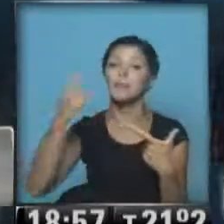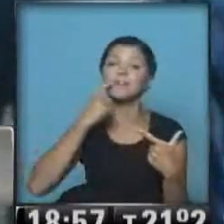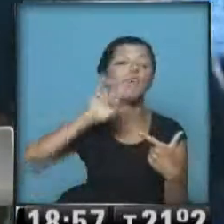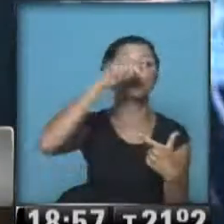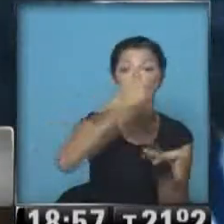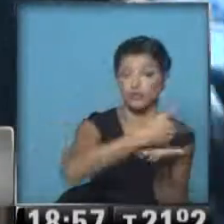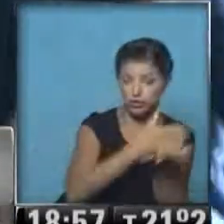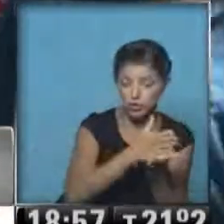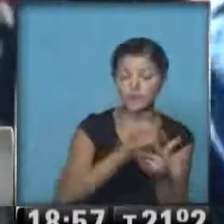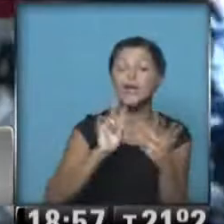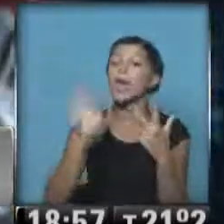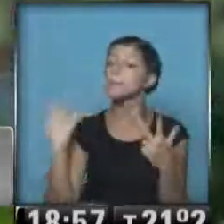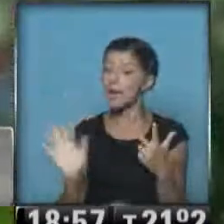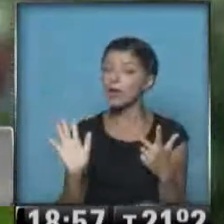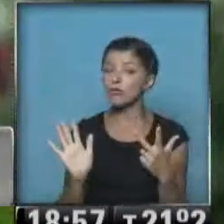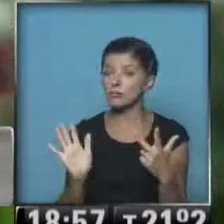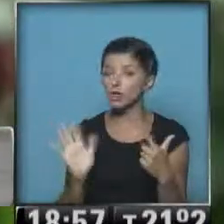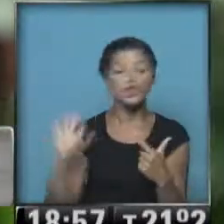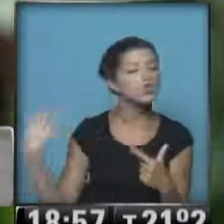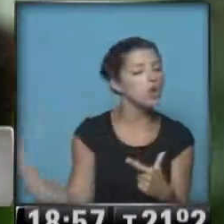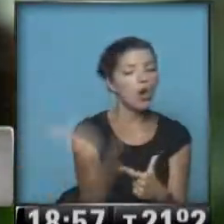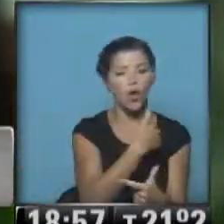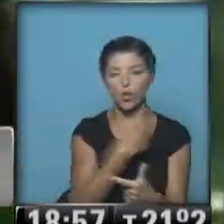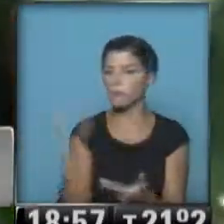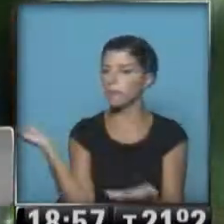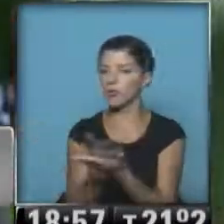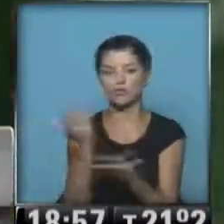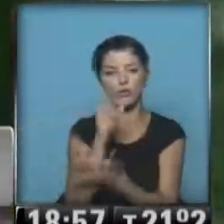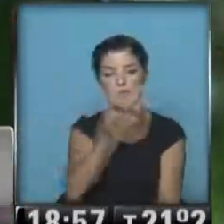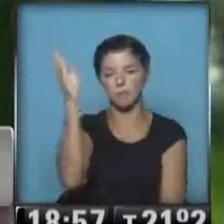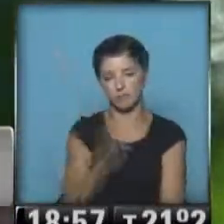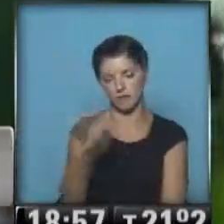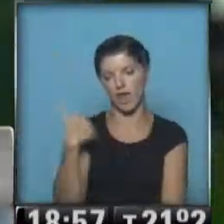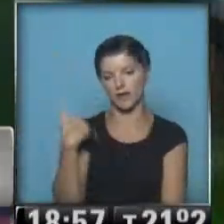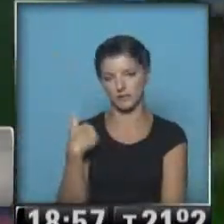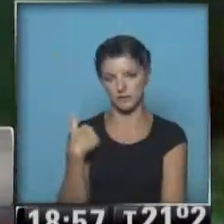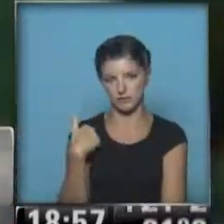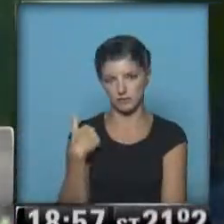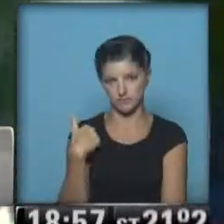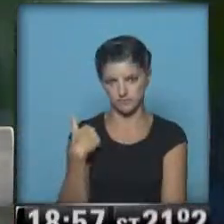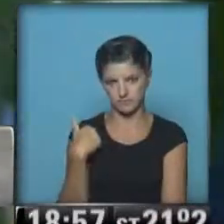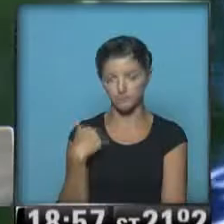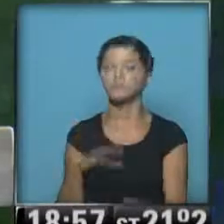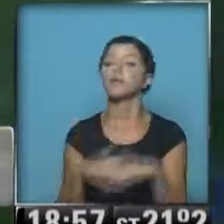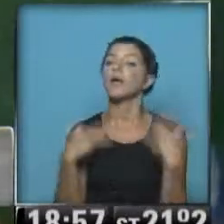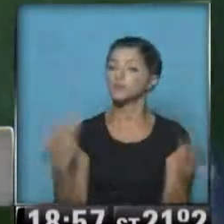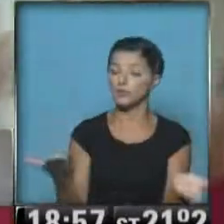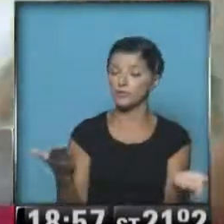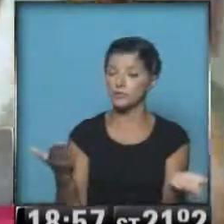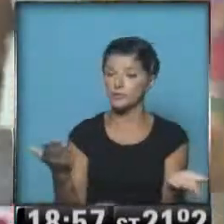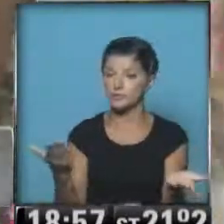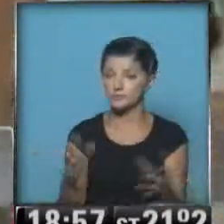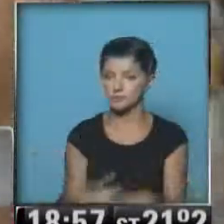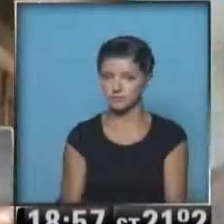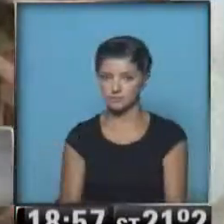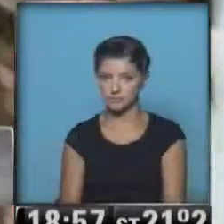del país, pero es de recatar que es totalmente mano de obra y material argentino. Entonces, muy claramente